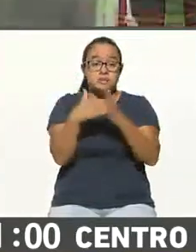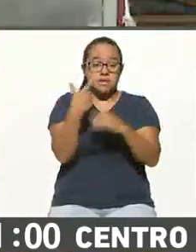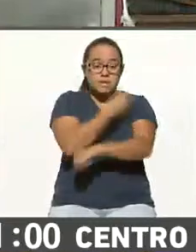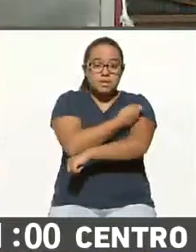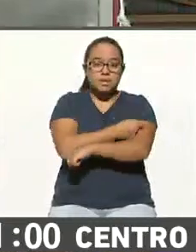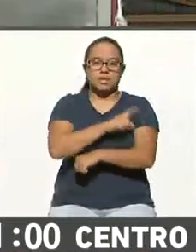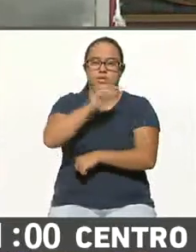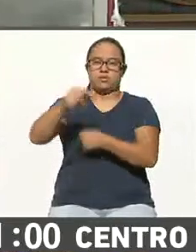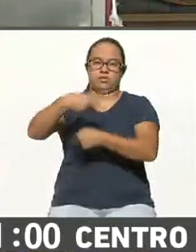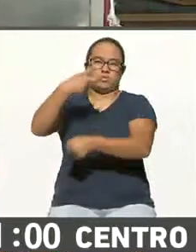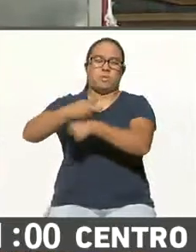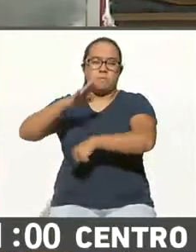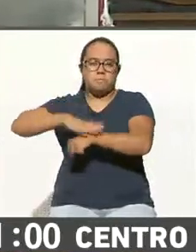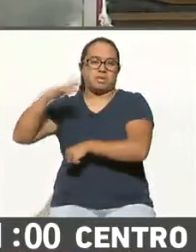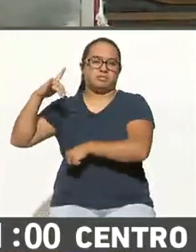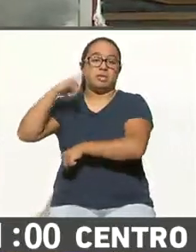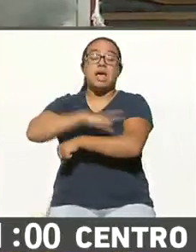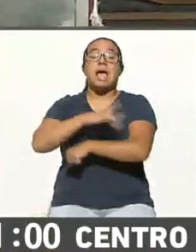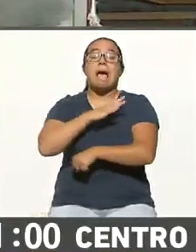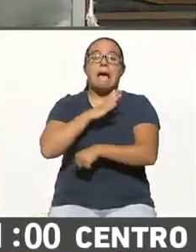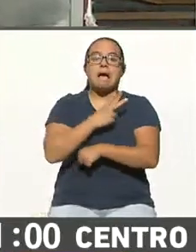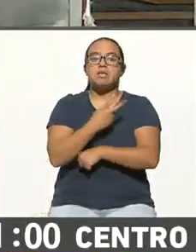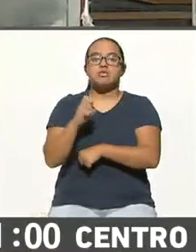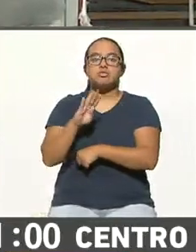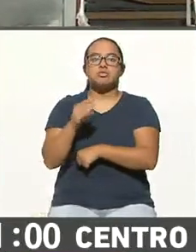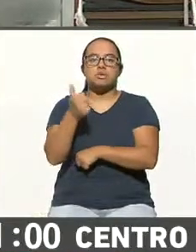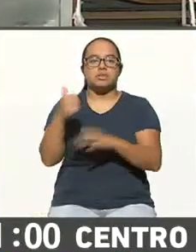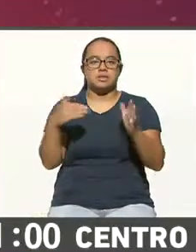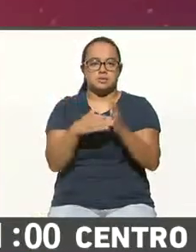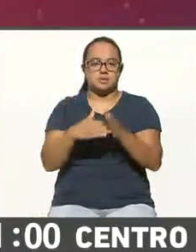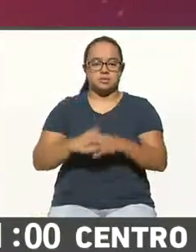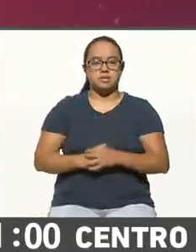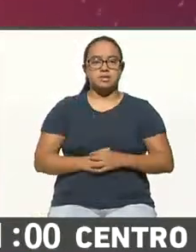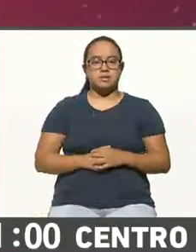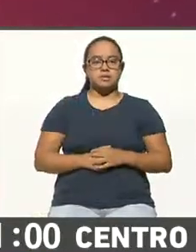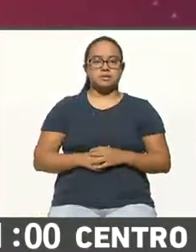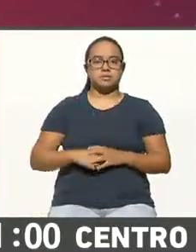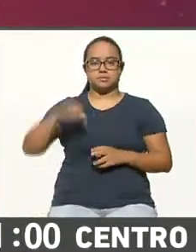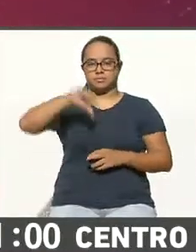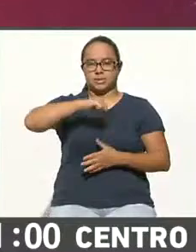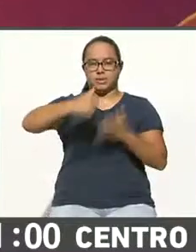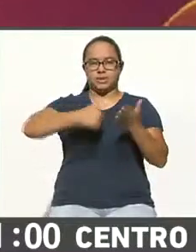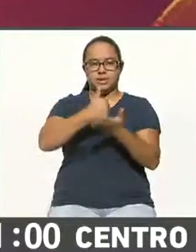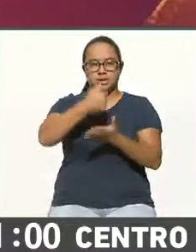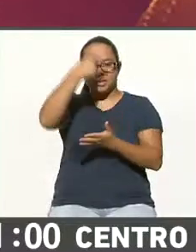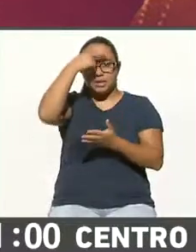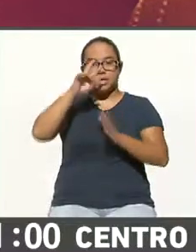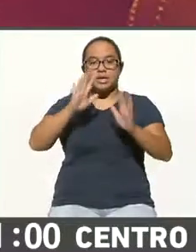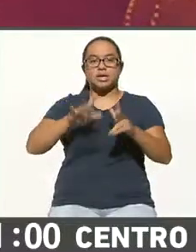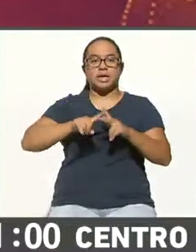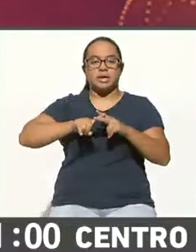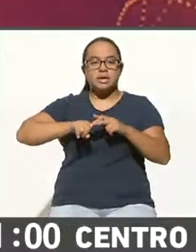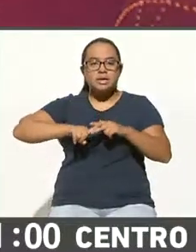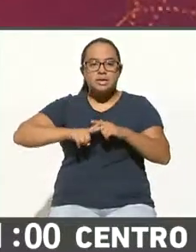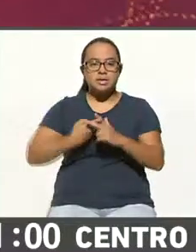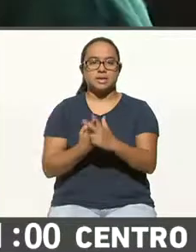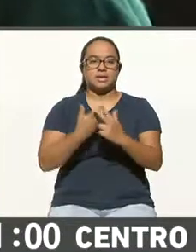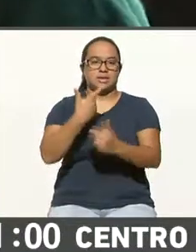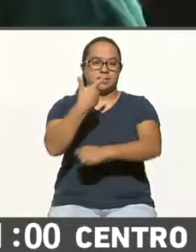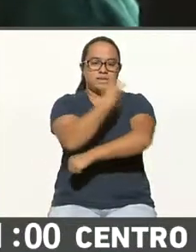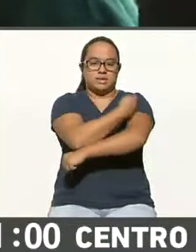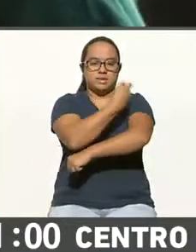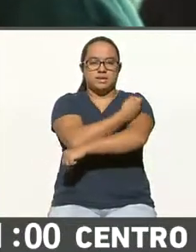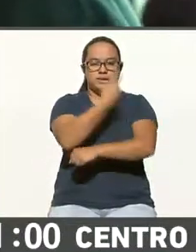mil vacunas y el segundo más de 296 mil. Hoy en la Ciudad de México comenzó precisamente